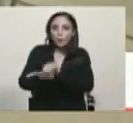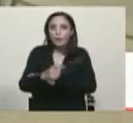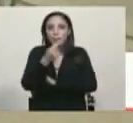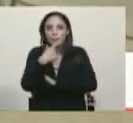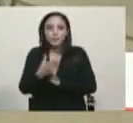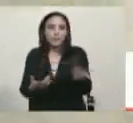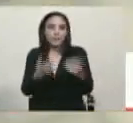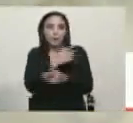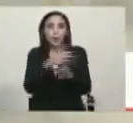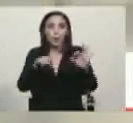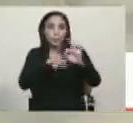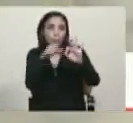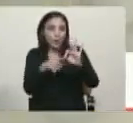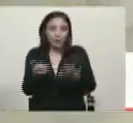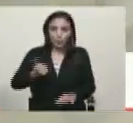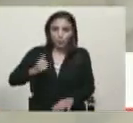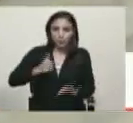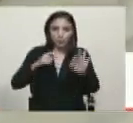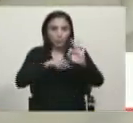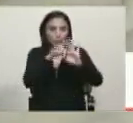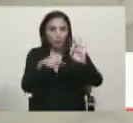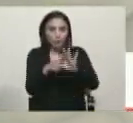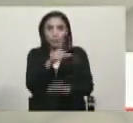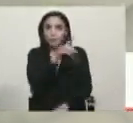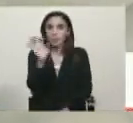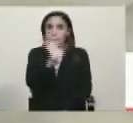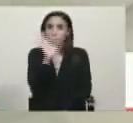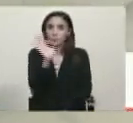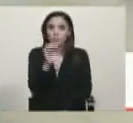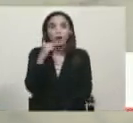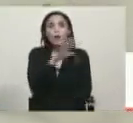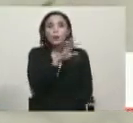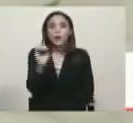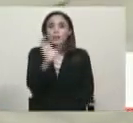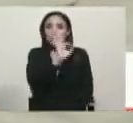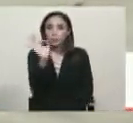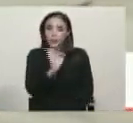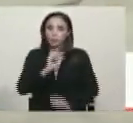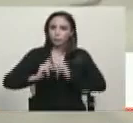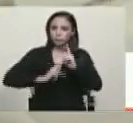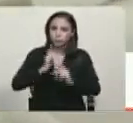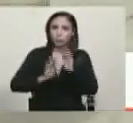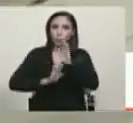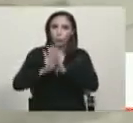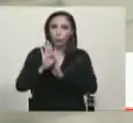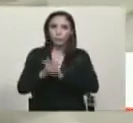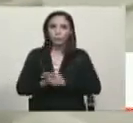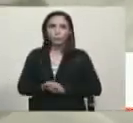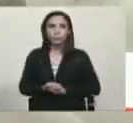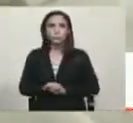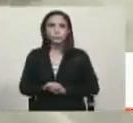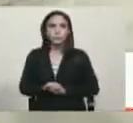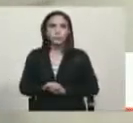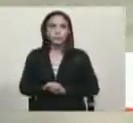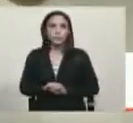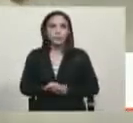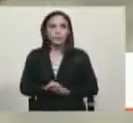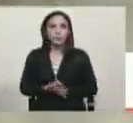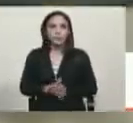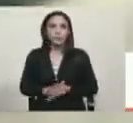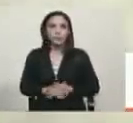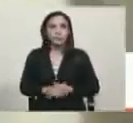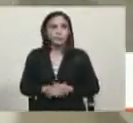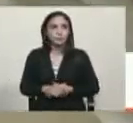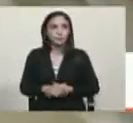que esta empresa repunte al 100%. Ya estamos un 40% de producción, de recuperación, ¿verdad, correcto, gobernador? Sí, correcto. Y, presidente,